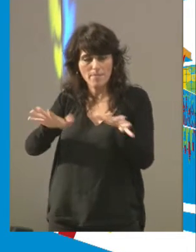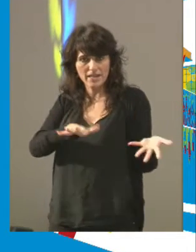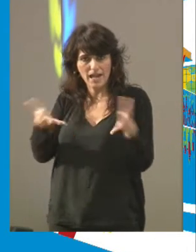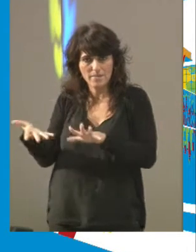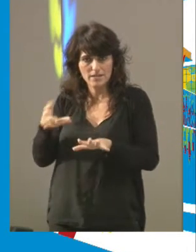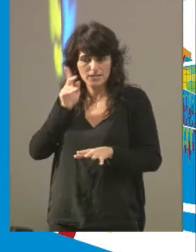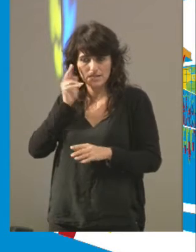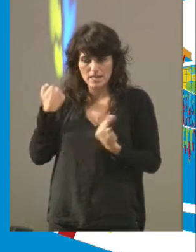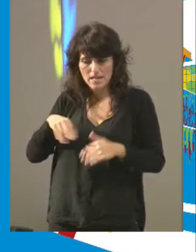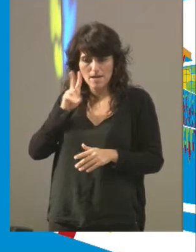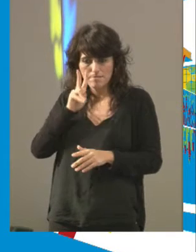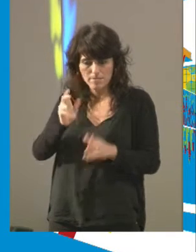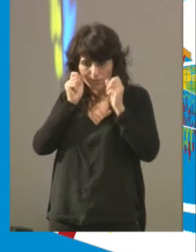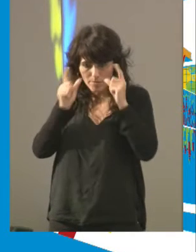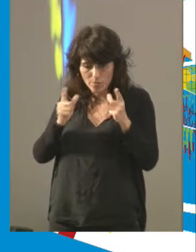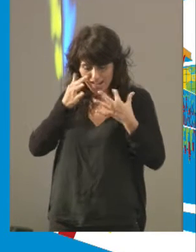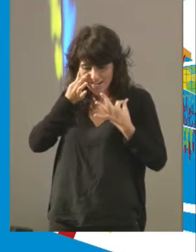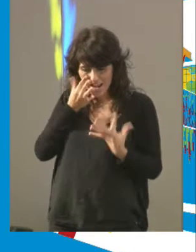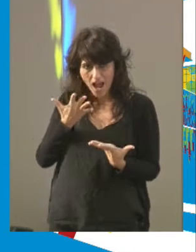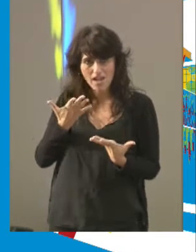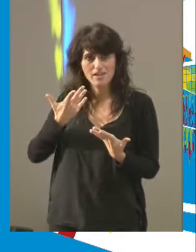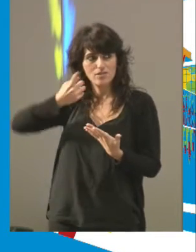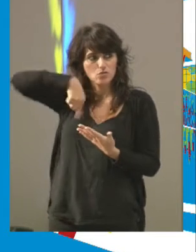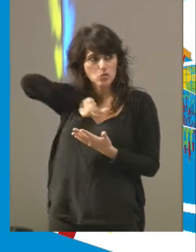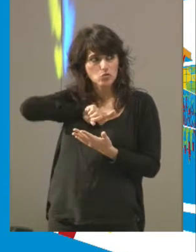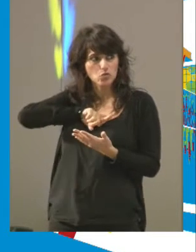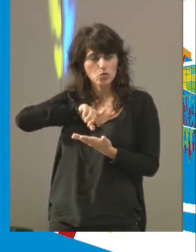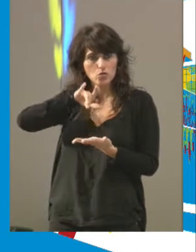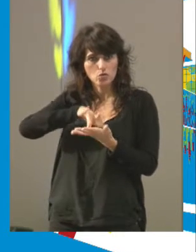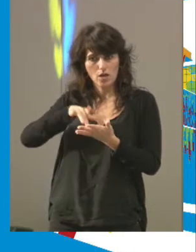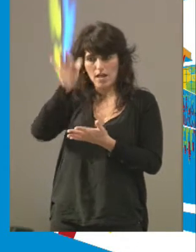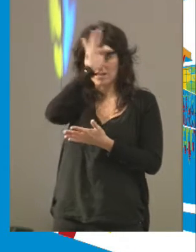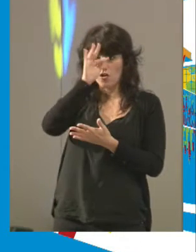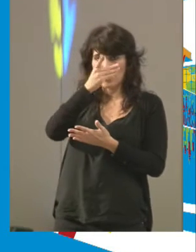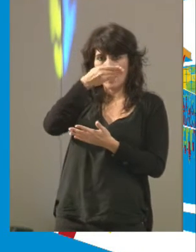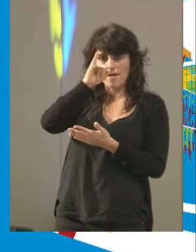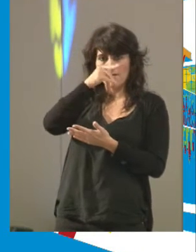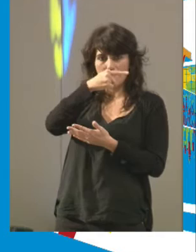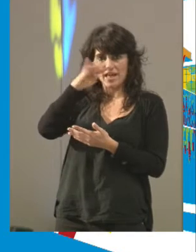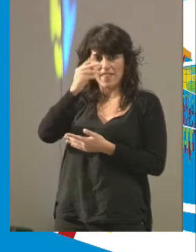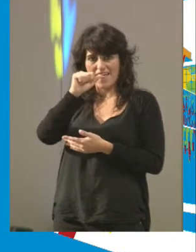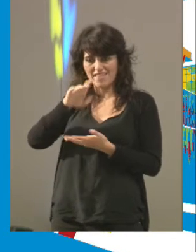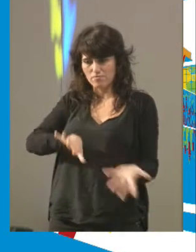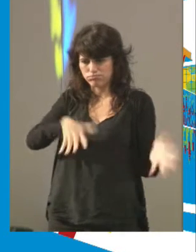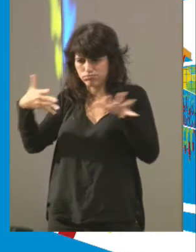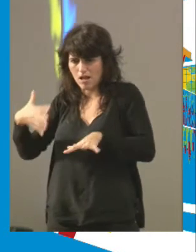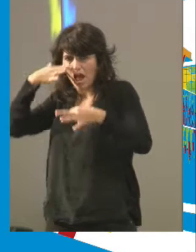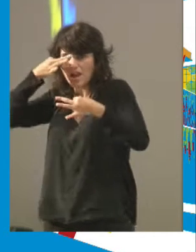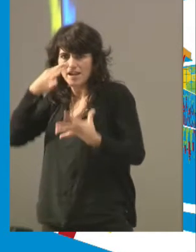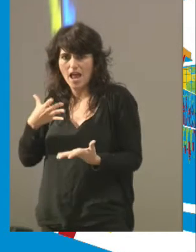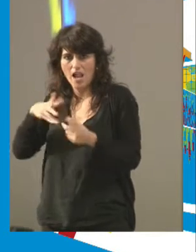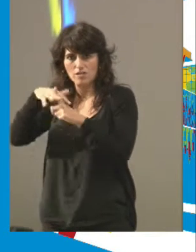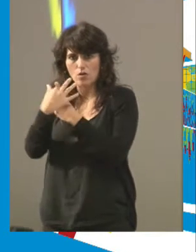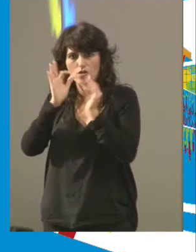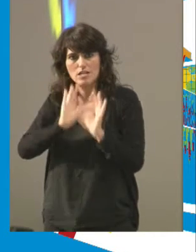ya el aterrizaje real cuando pasamos de la teoría del Big Data a la aplicación real sobre casos específicos